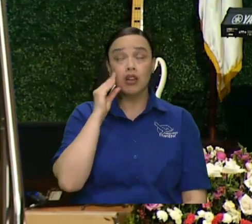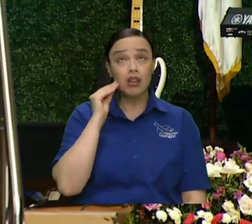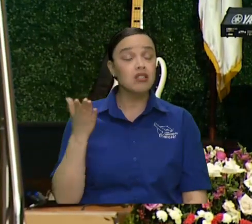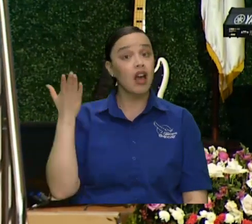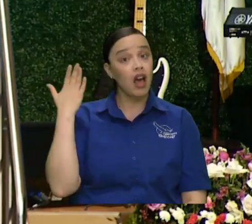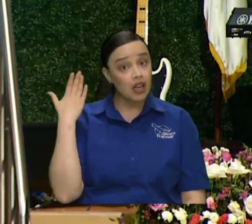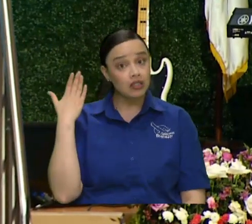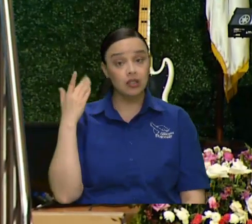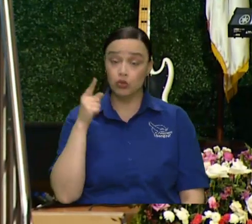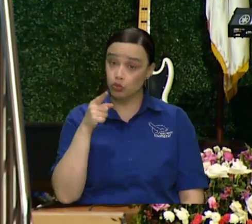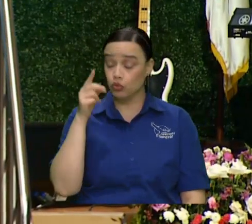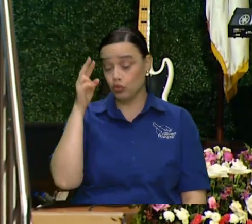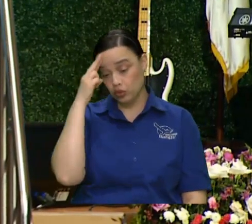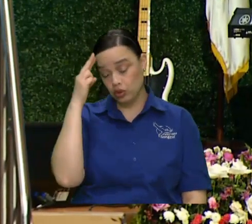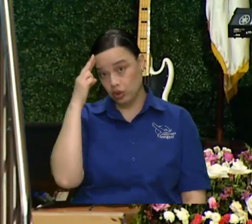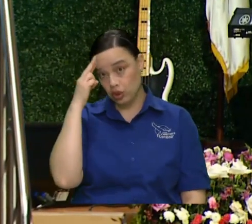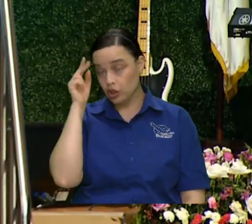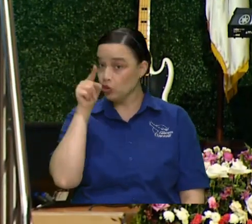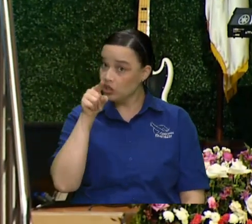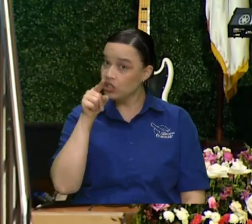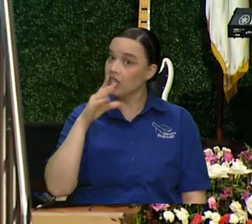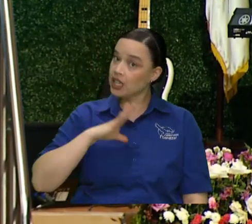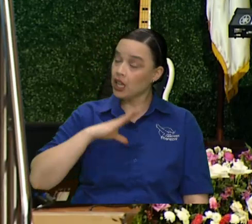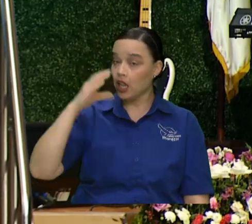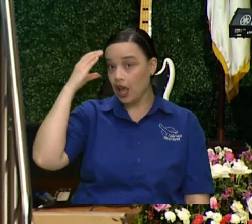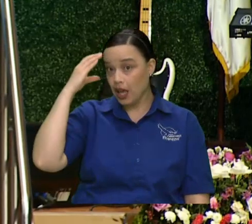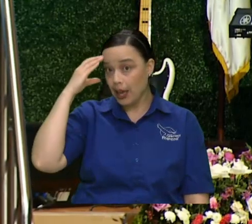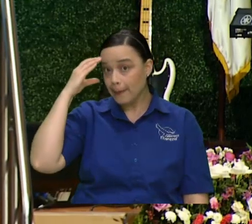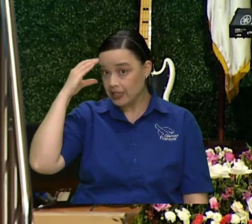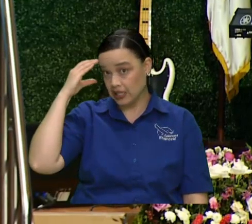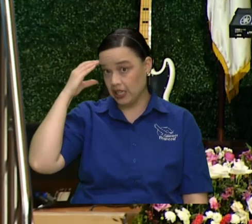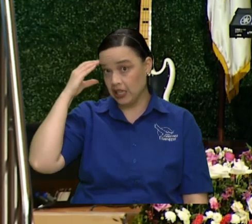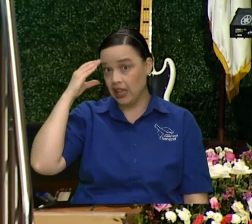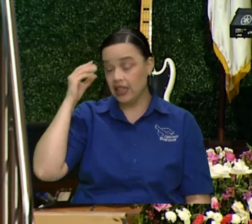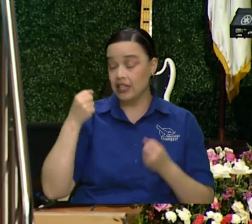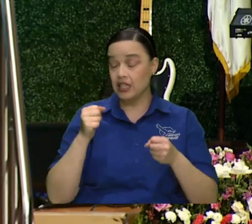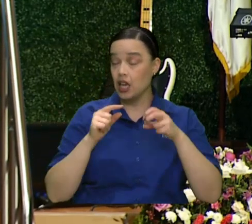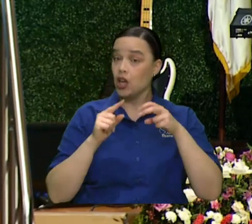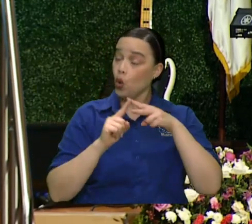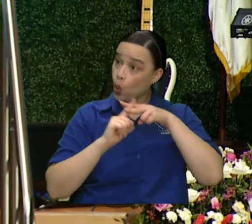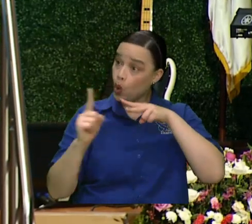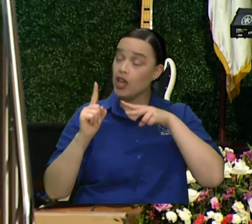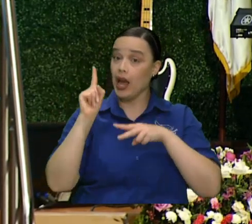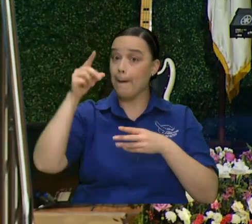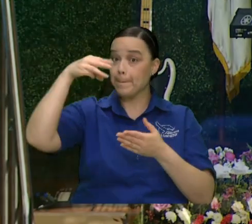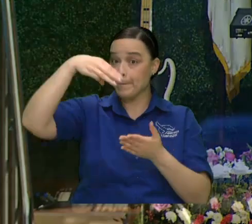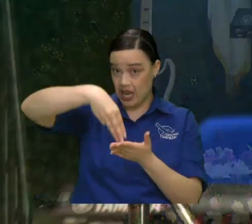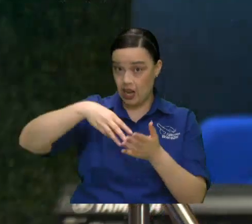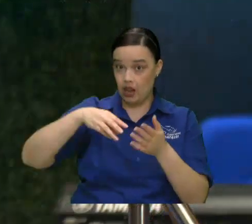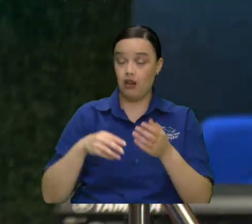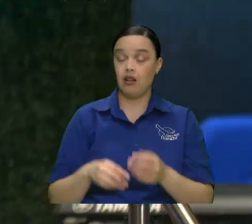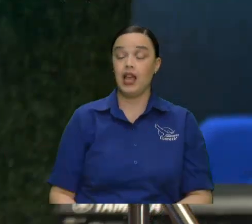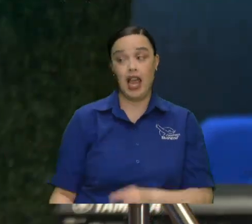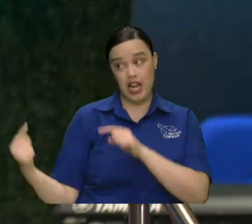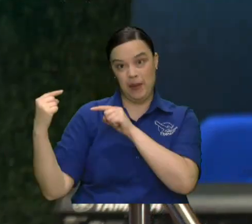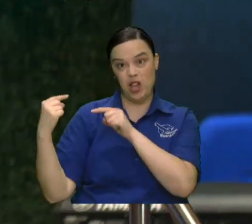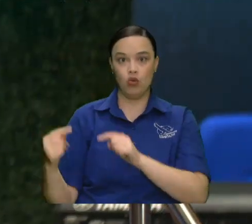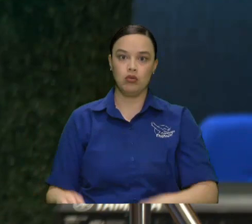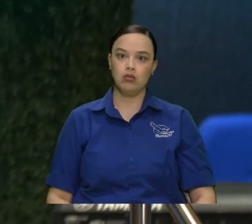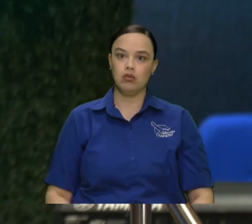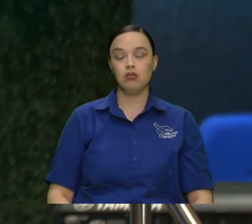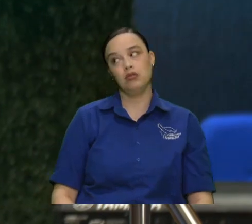recuérdese si usted tiene la capacidad de hacer o ir a mil en primer lugar los mil